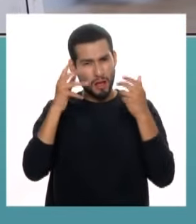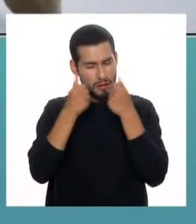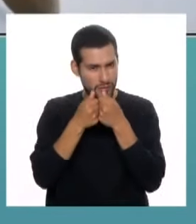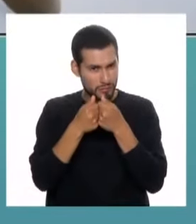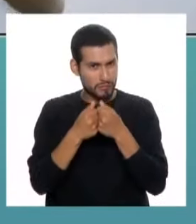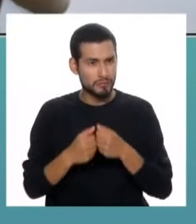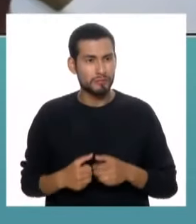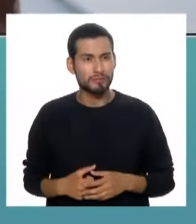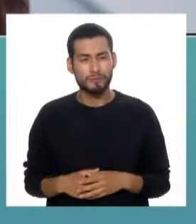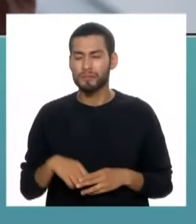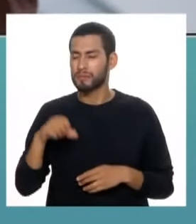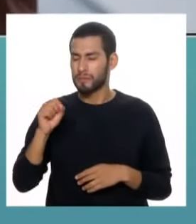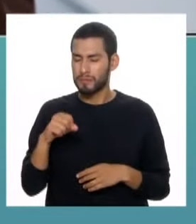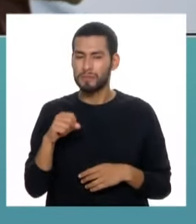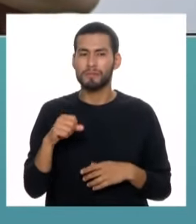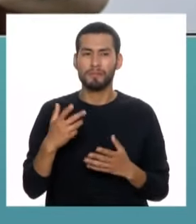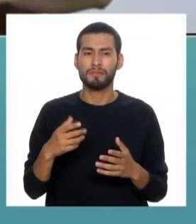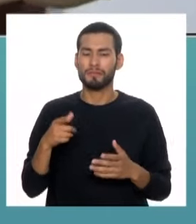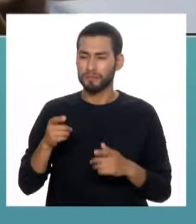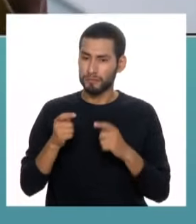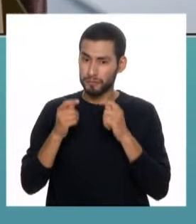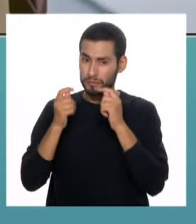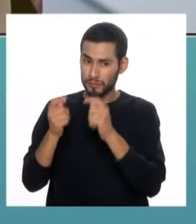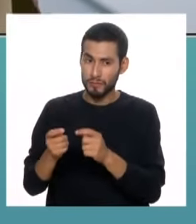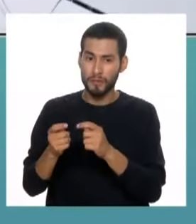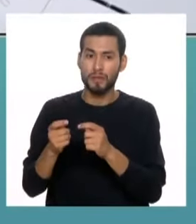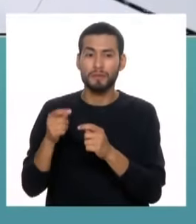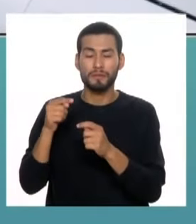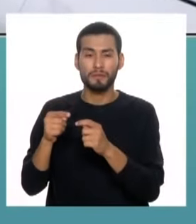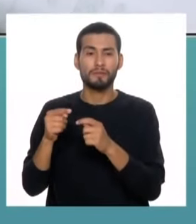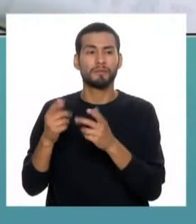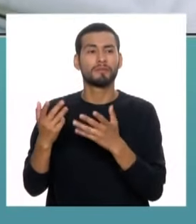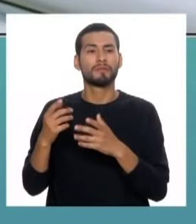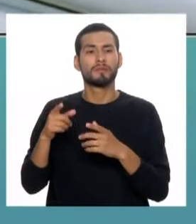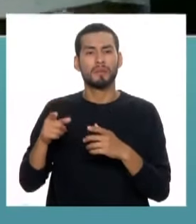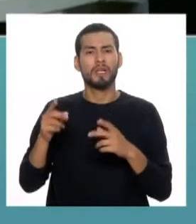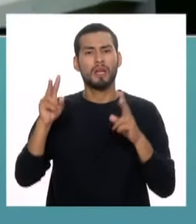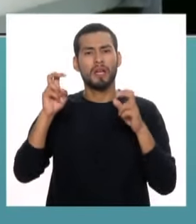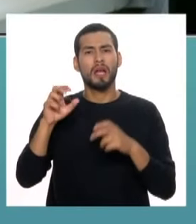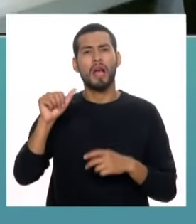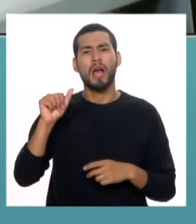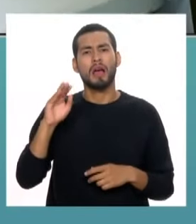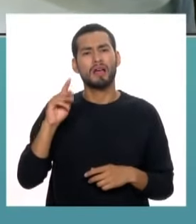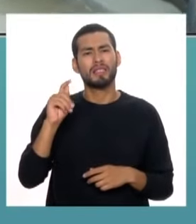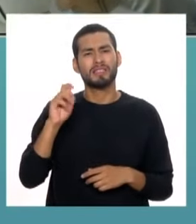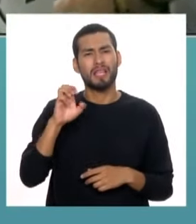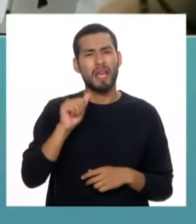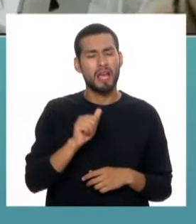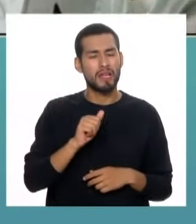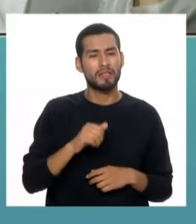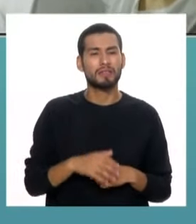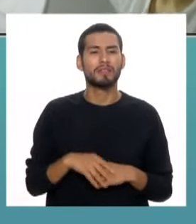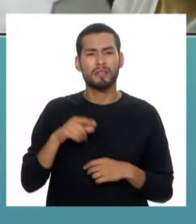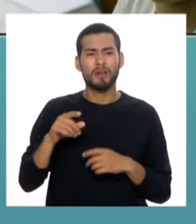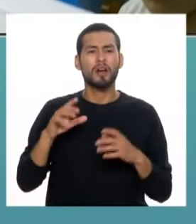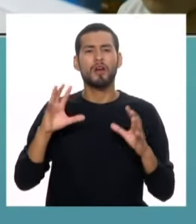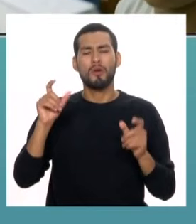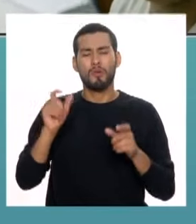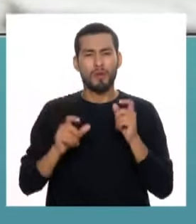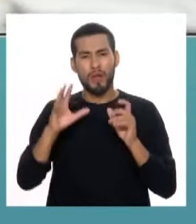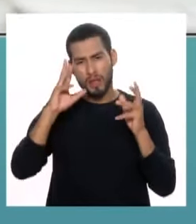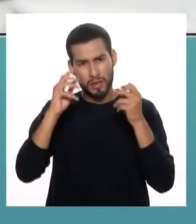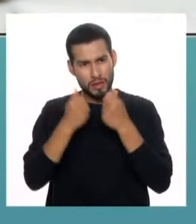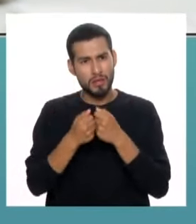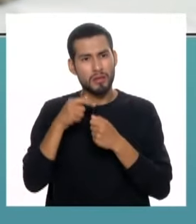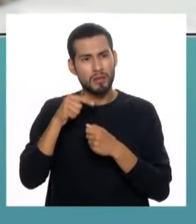autista. Sí, se realizó una donación a Abrazando TEA, que es una asociación para niños con TEA, y